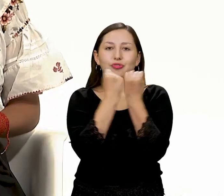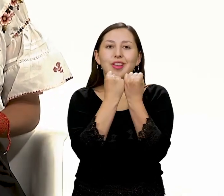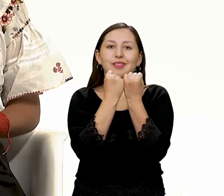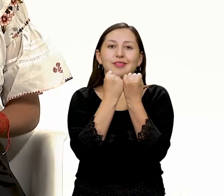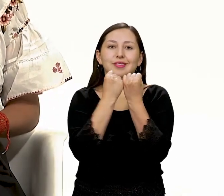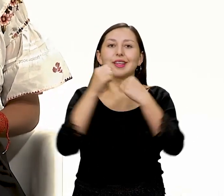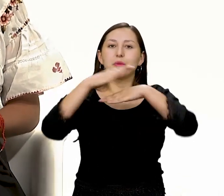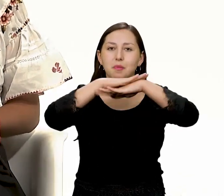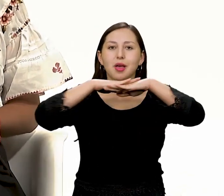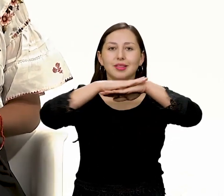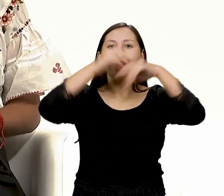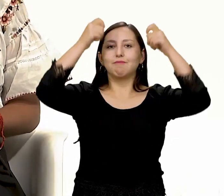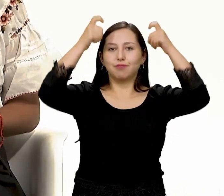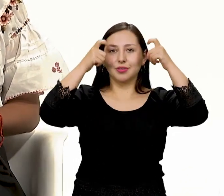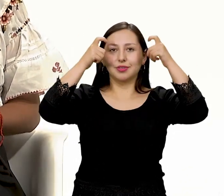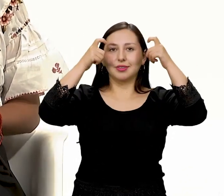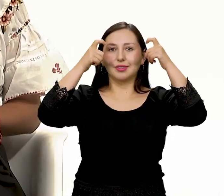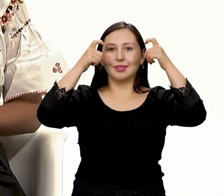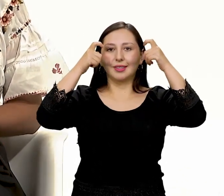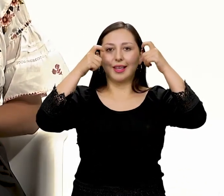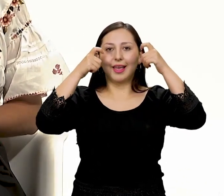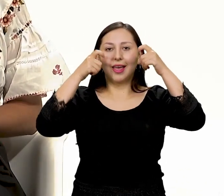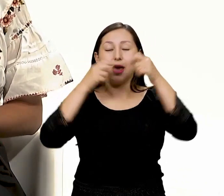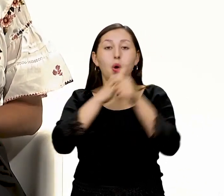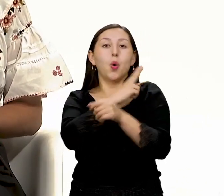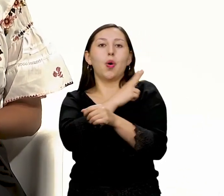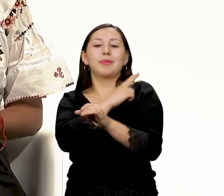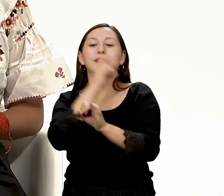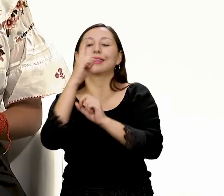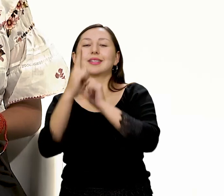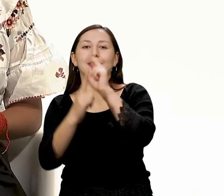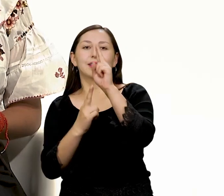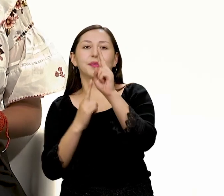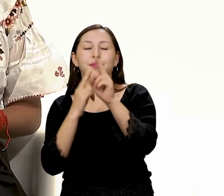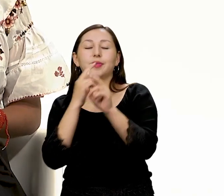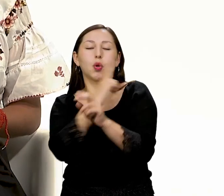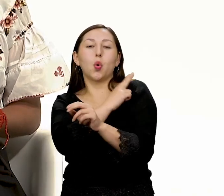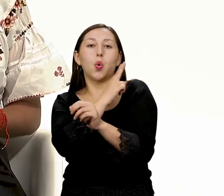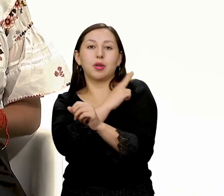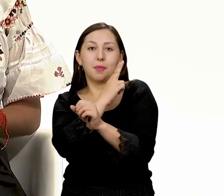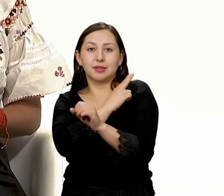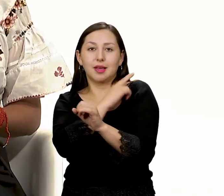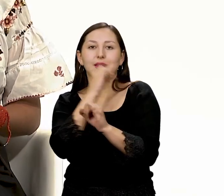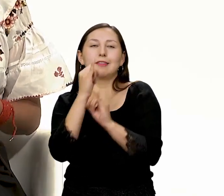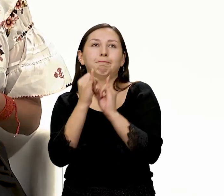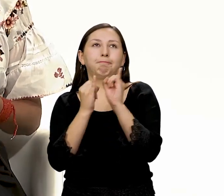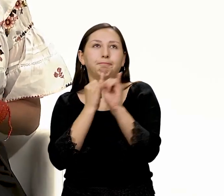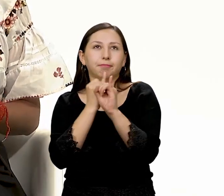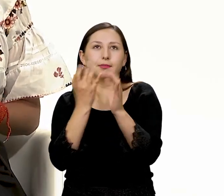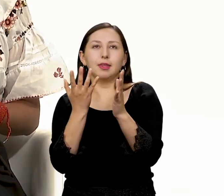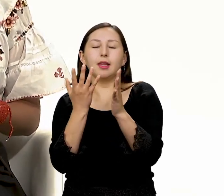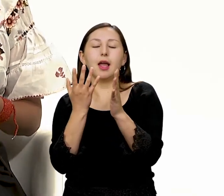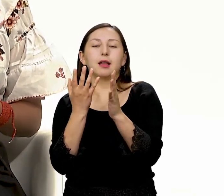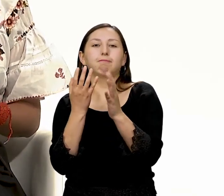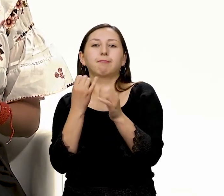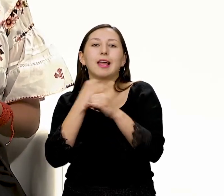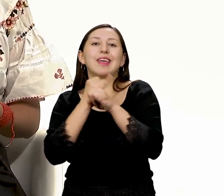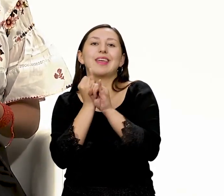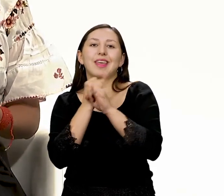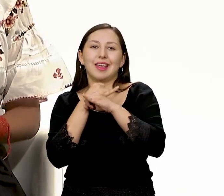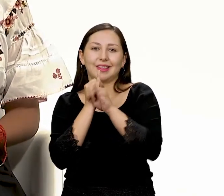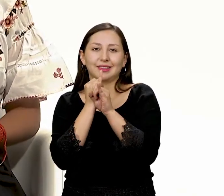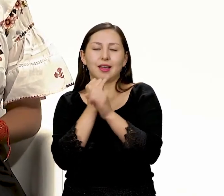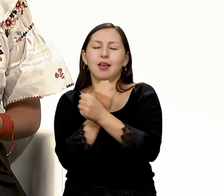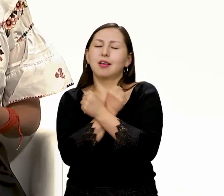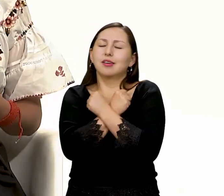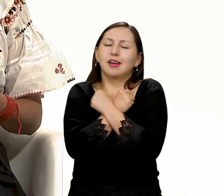ingeniera. Entonces, su bachillerato nada tiene que ver con lo que van a elegir a futuro, sino que ustedes tienen que elegir qué les gusta,